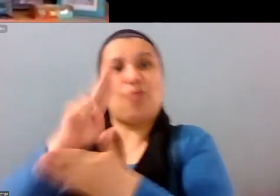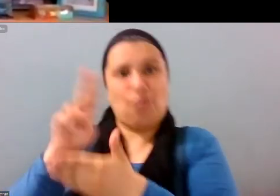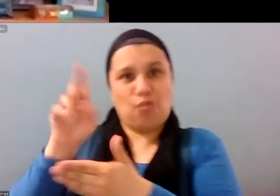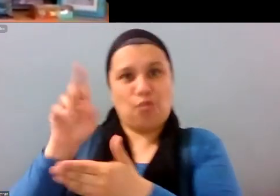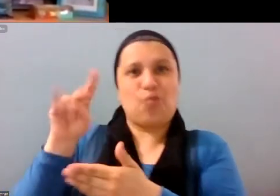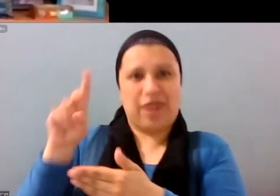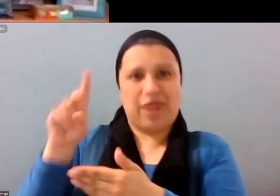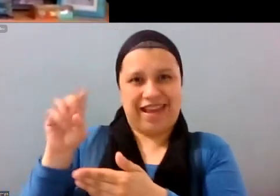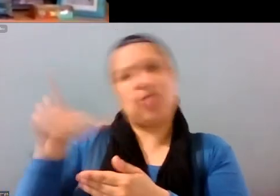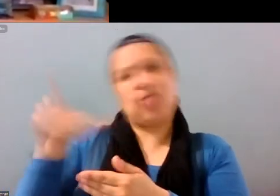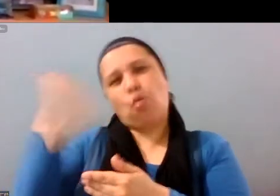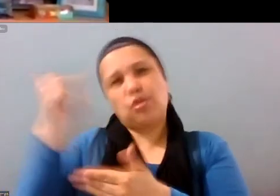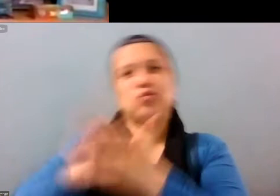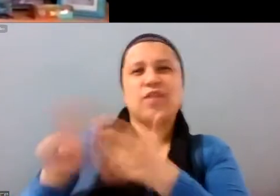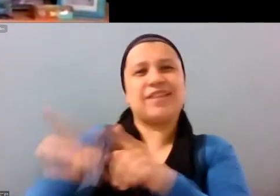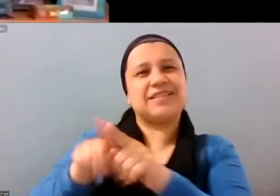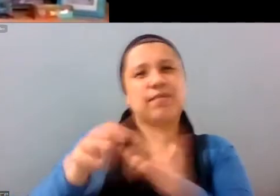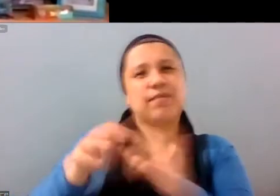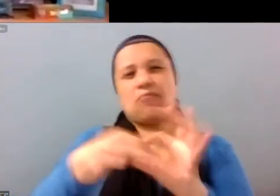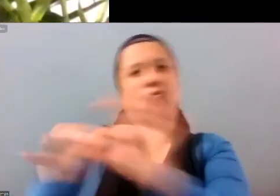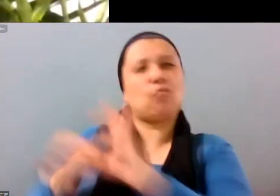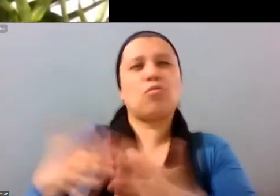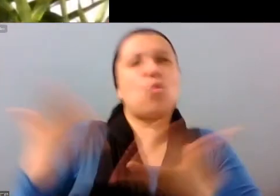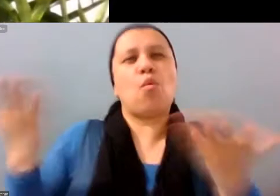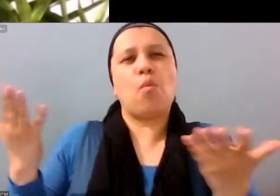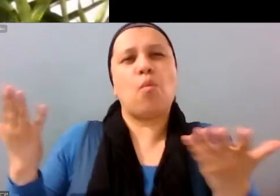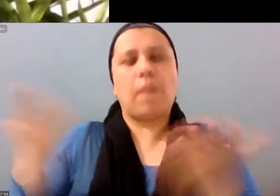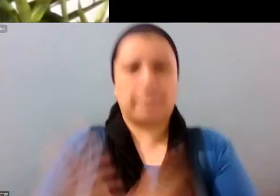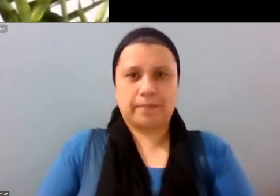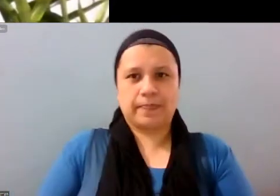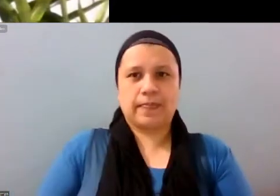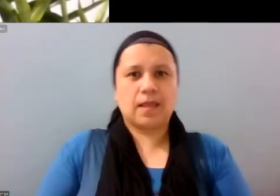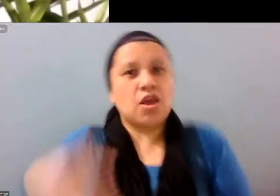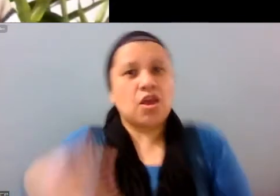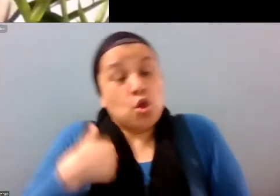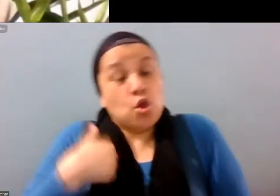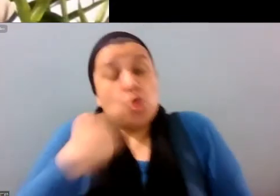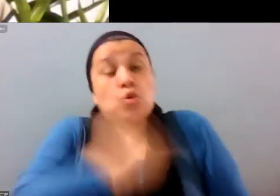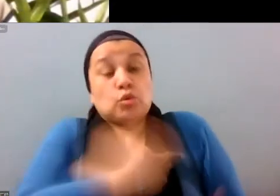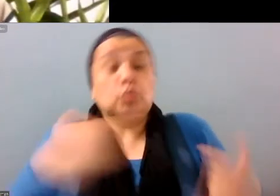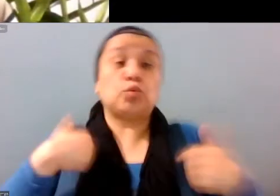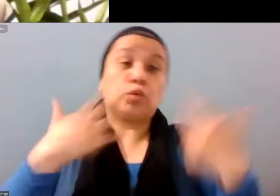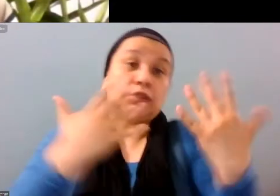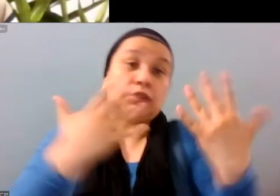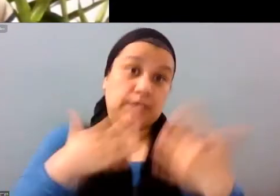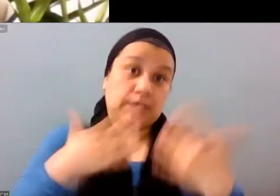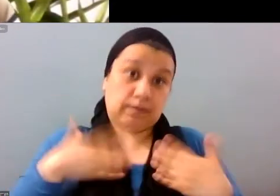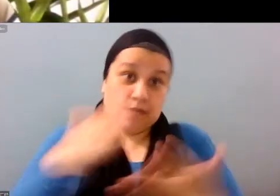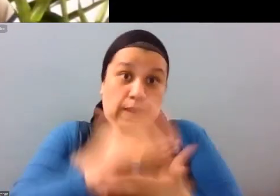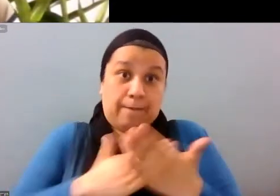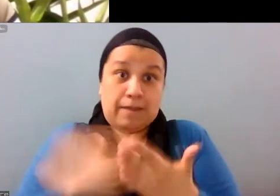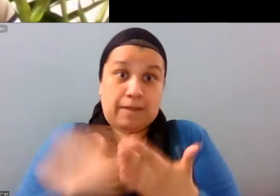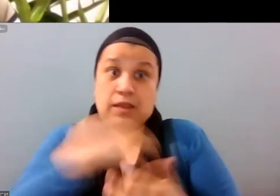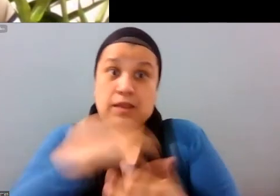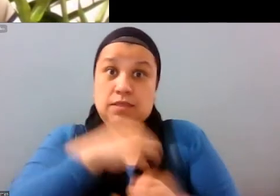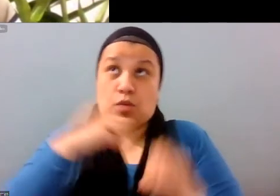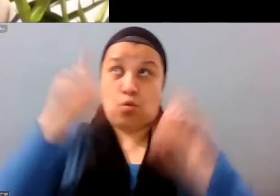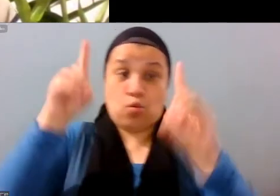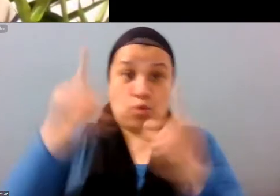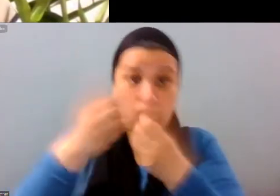universidades bueno a ver nosotros esperamos de parte del ministerio de educación pública de la uned